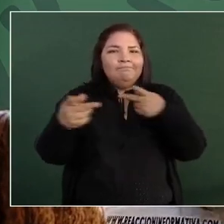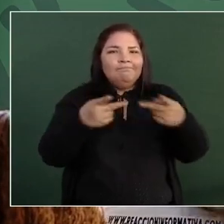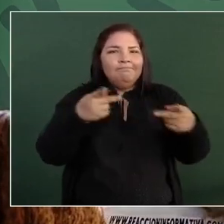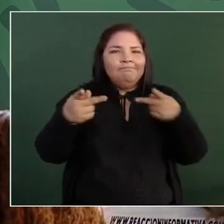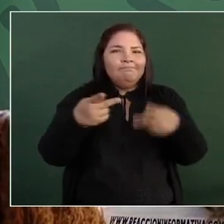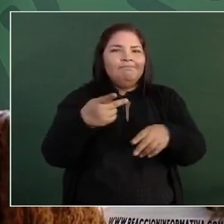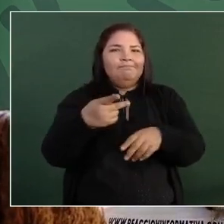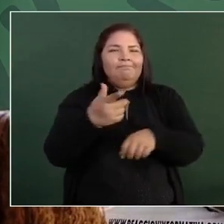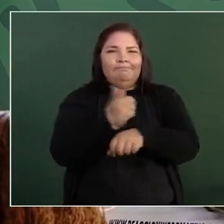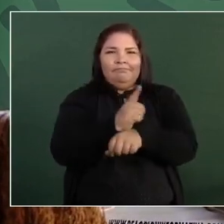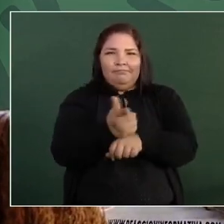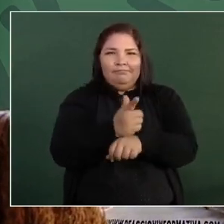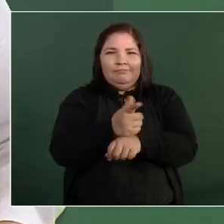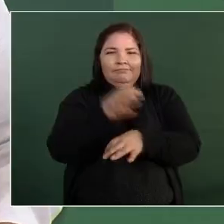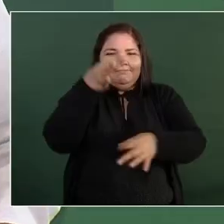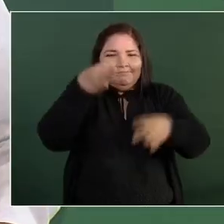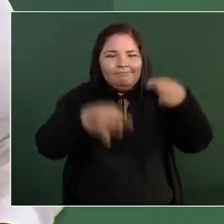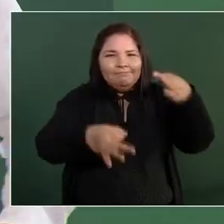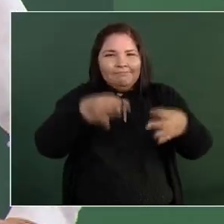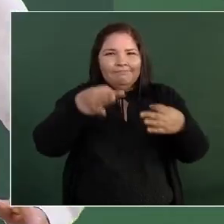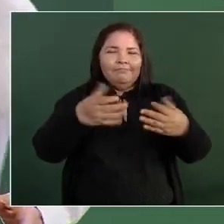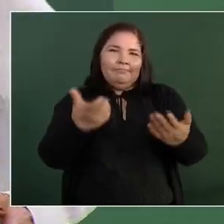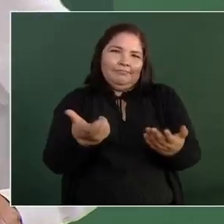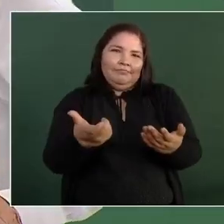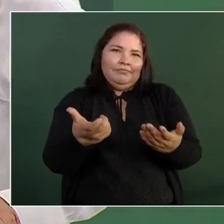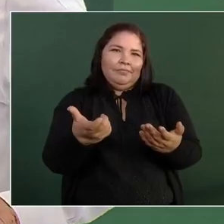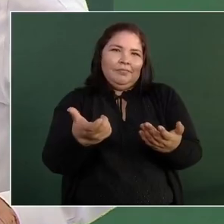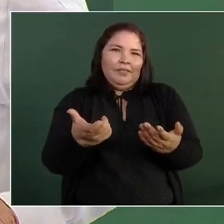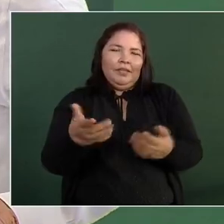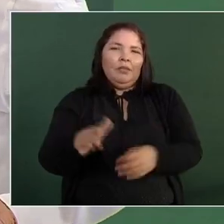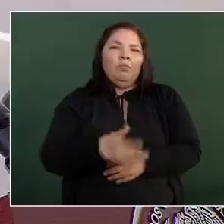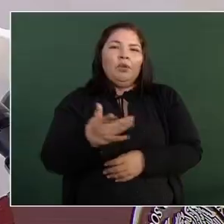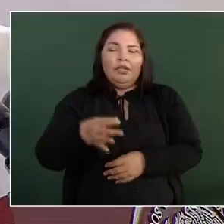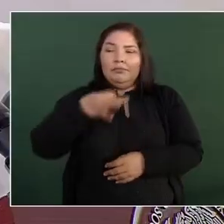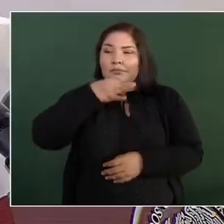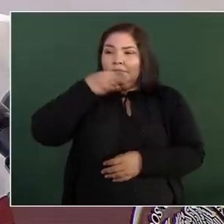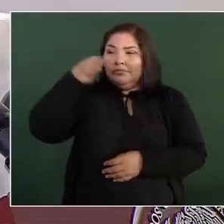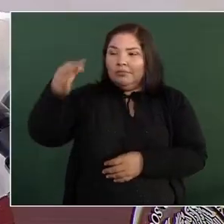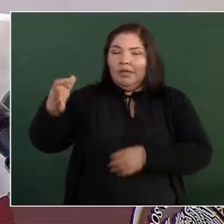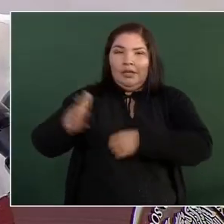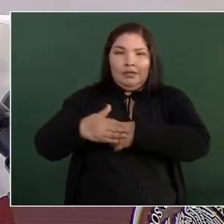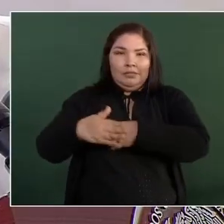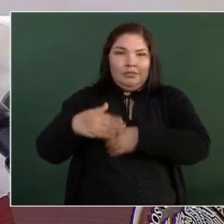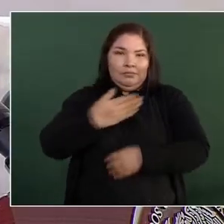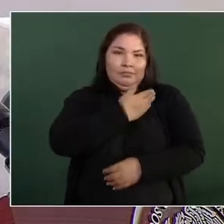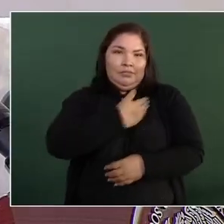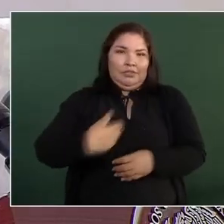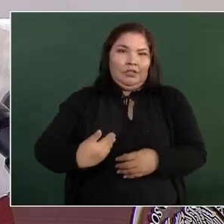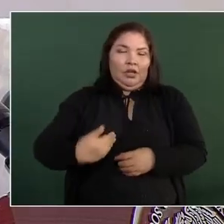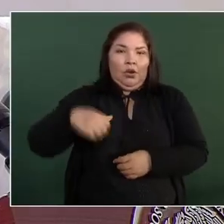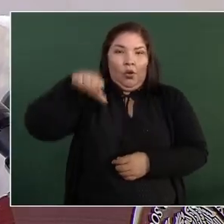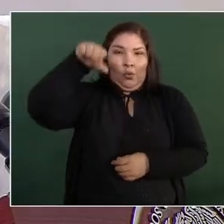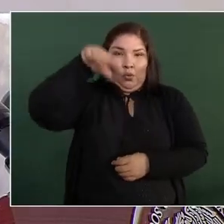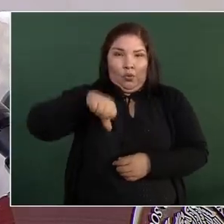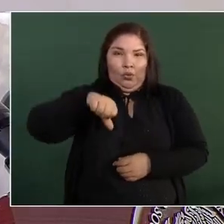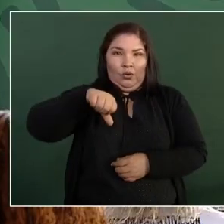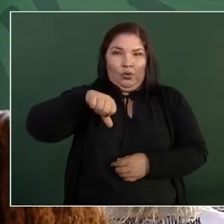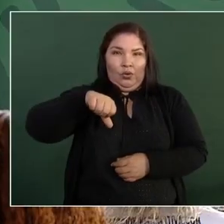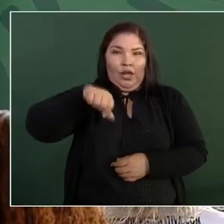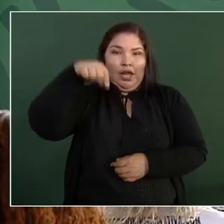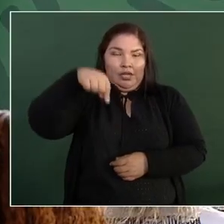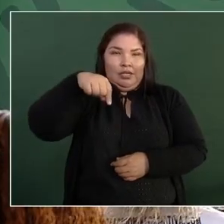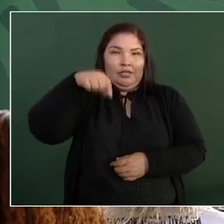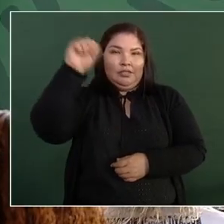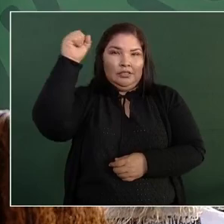en la fiscalía y los tribunales. ¿Eso por qué se lo quiero enterar, presidente? Porque ahora va a haber en paralelo una